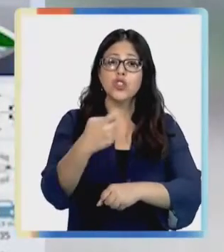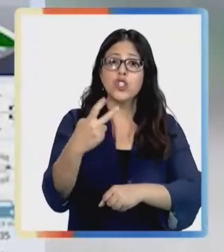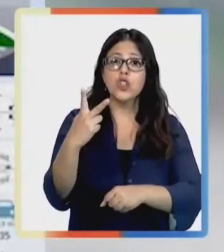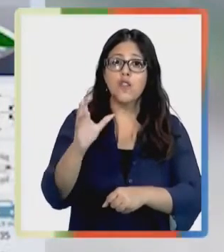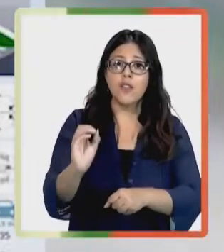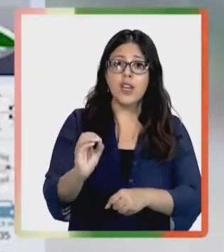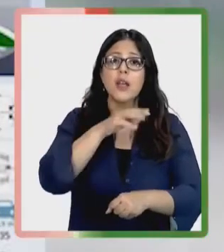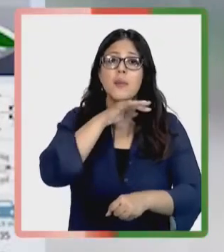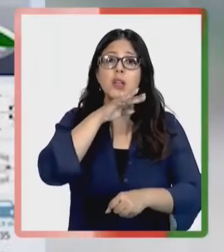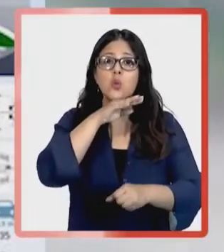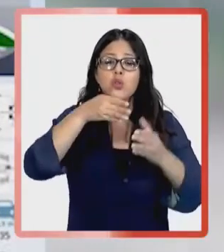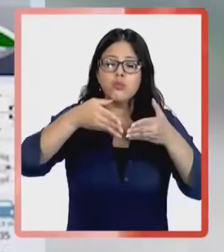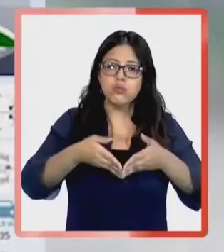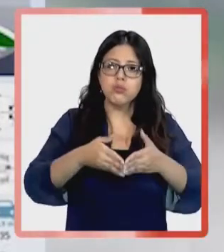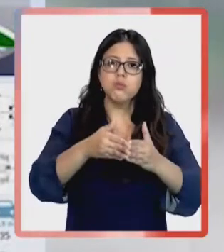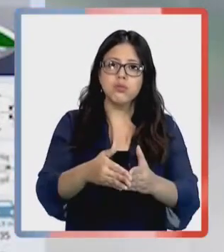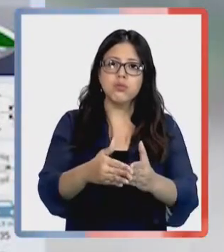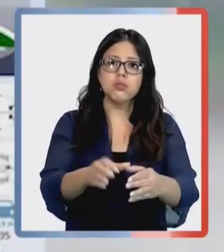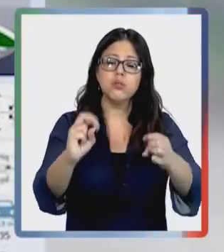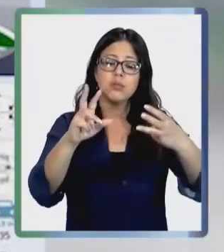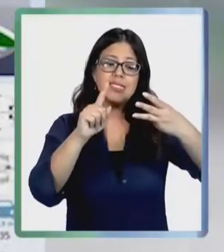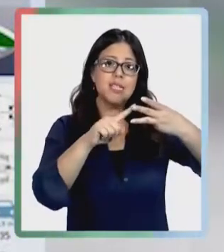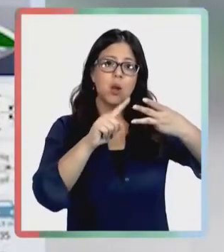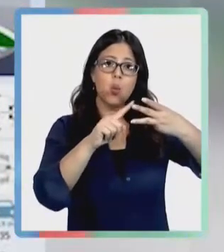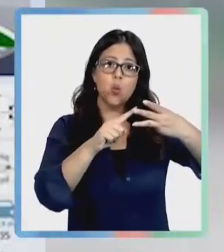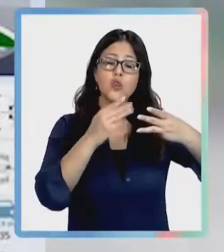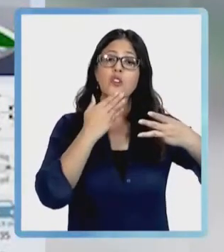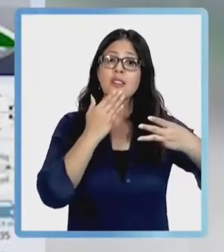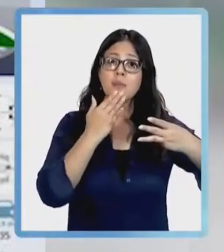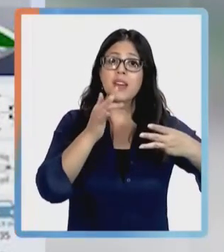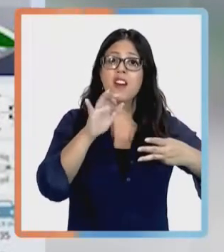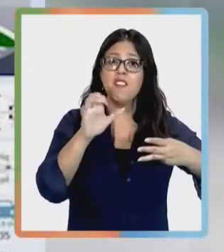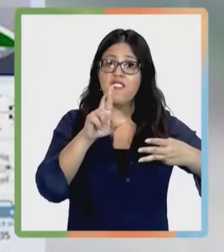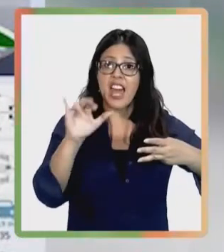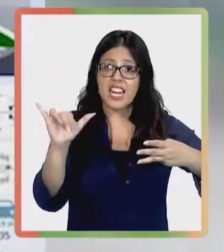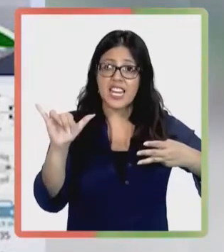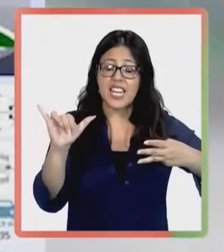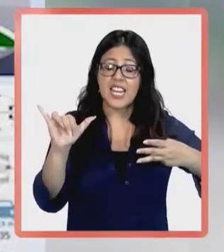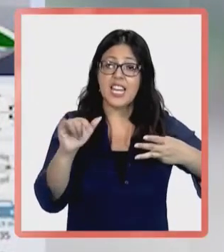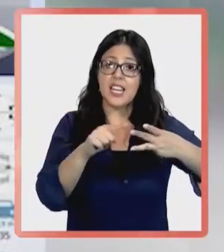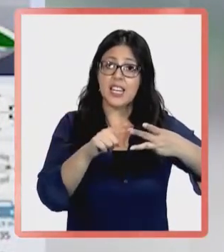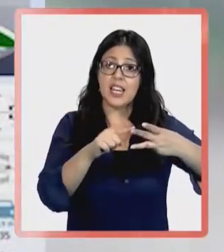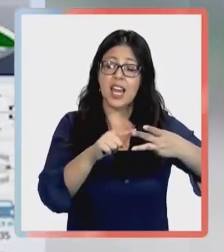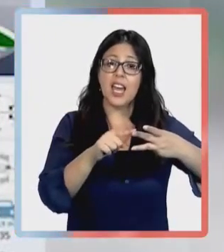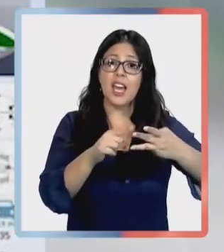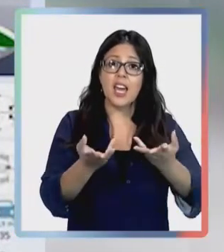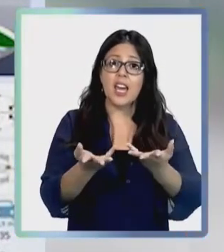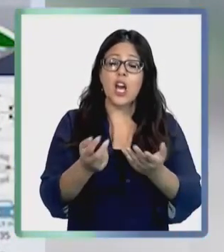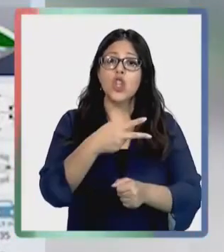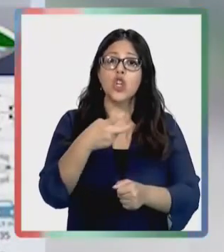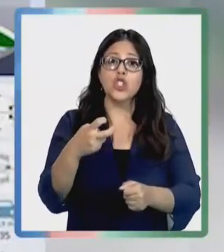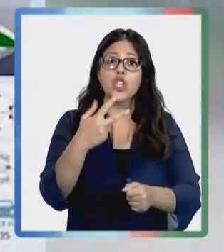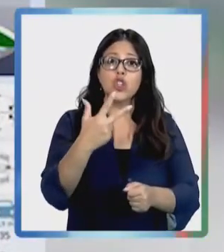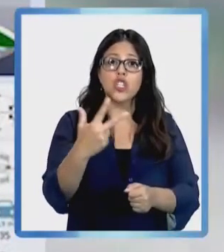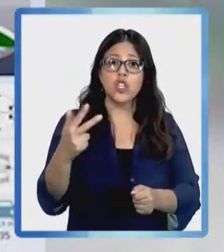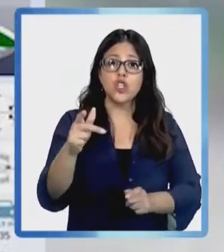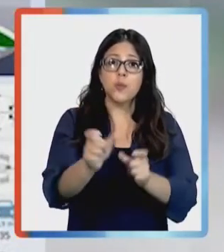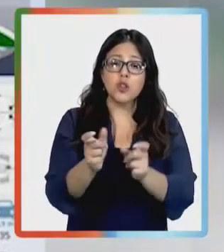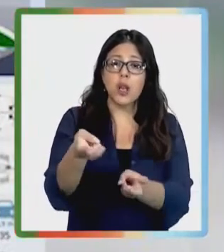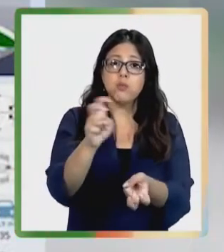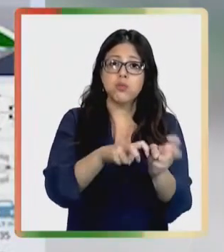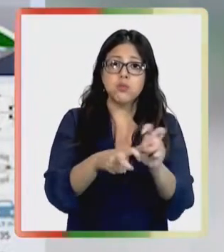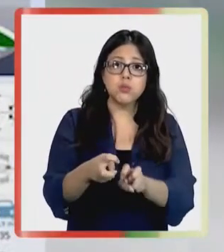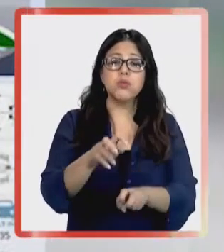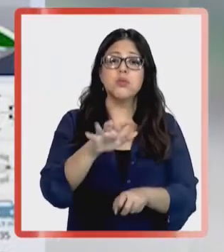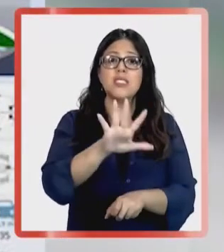también del tipo ferry, con posibilidad de transportar 288 pasajeros y 56 automóviles, con tiempo de